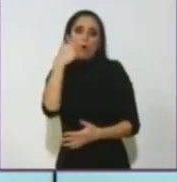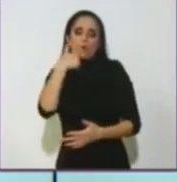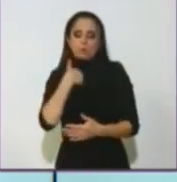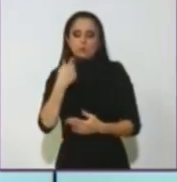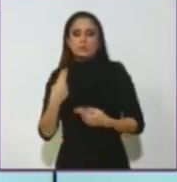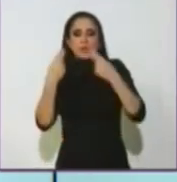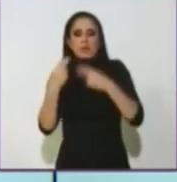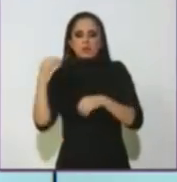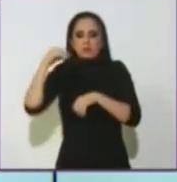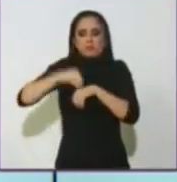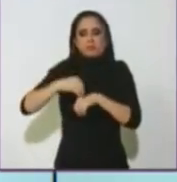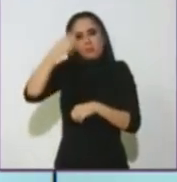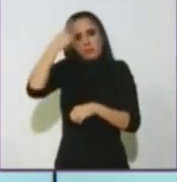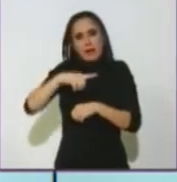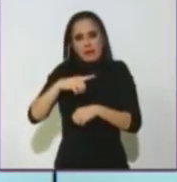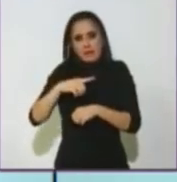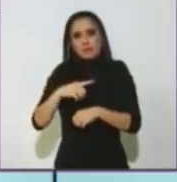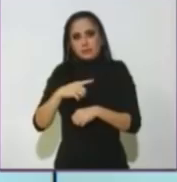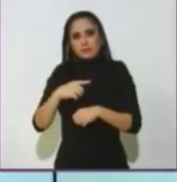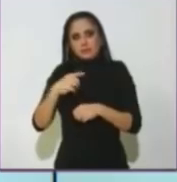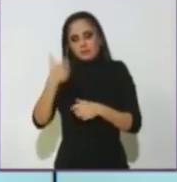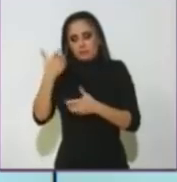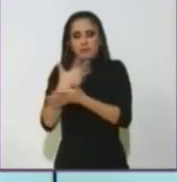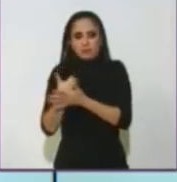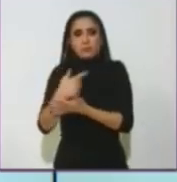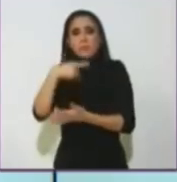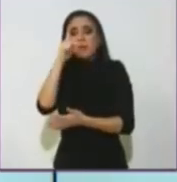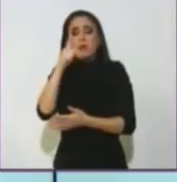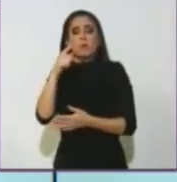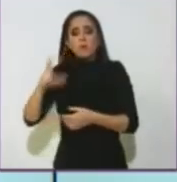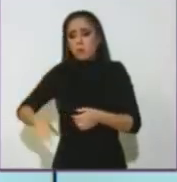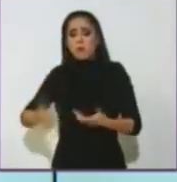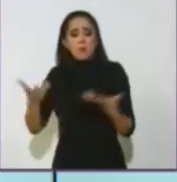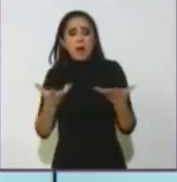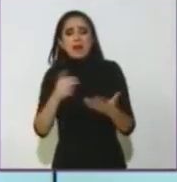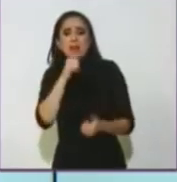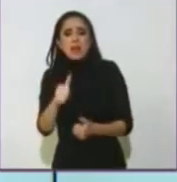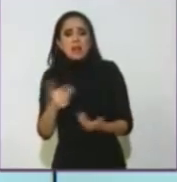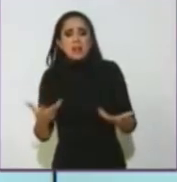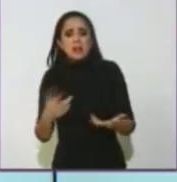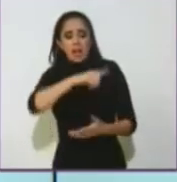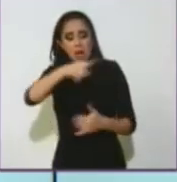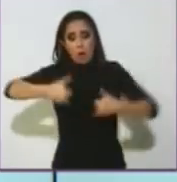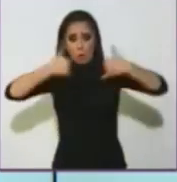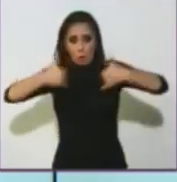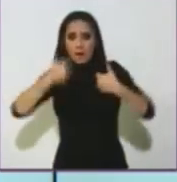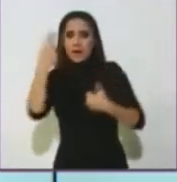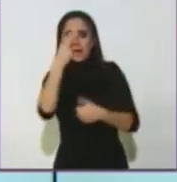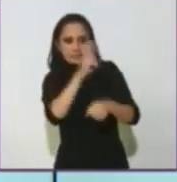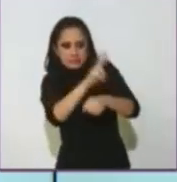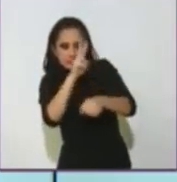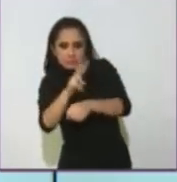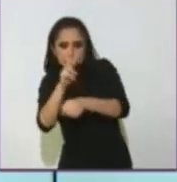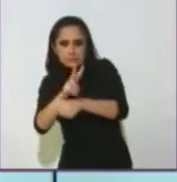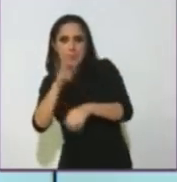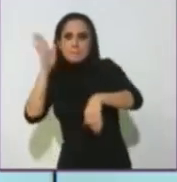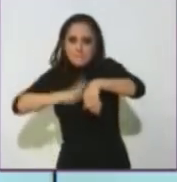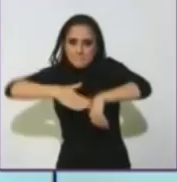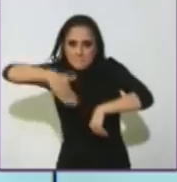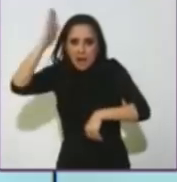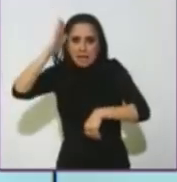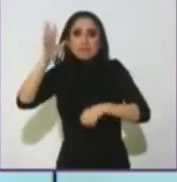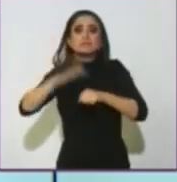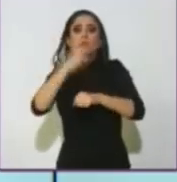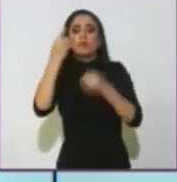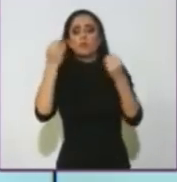que el gobierno desafortunadamente no lo ha podido hacer nuestros jóvenes deben de estar más vigilados porque por la situación de la